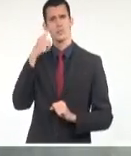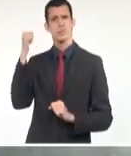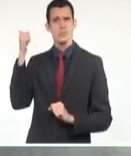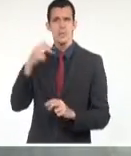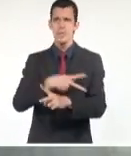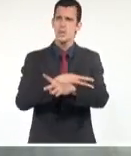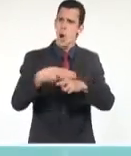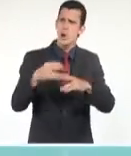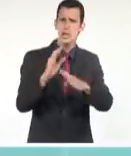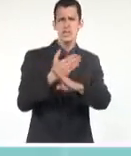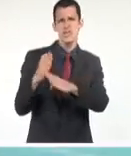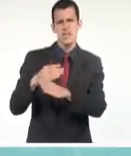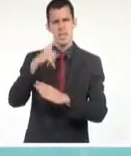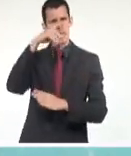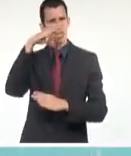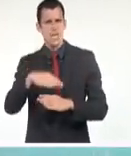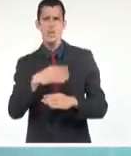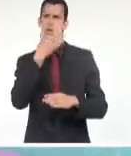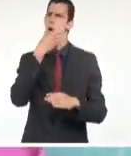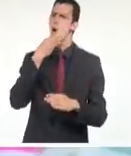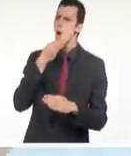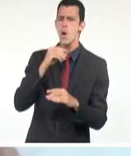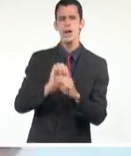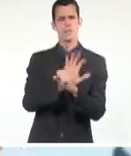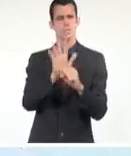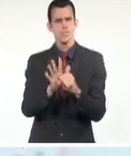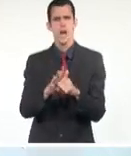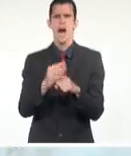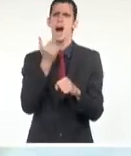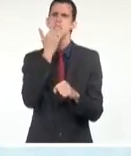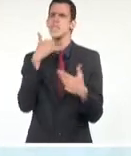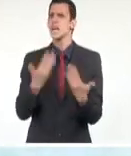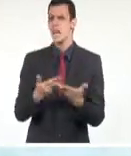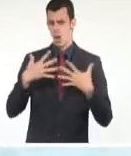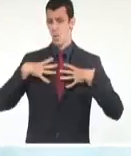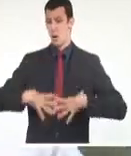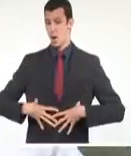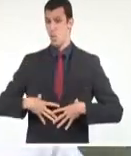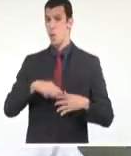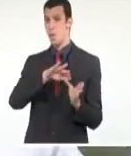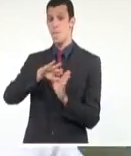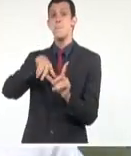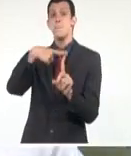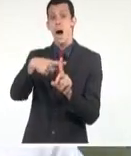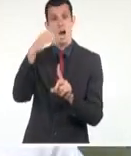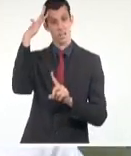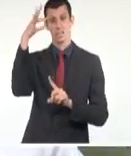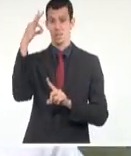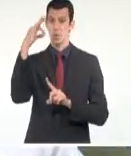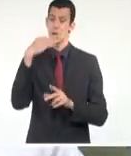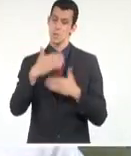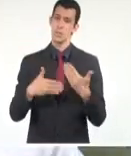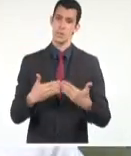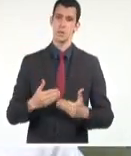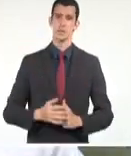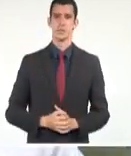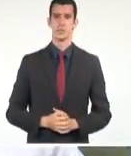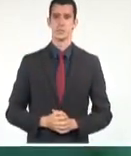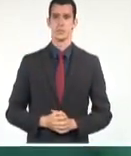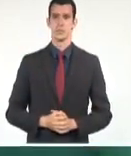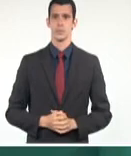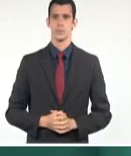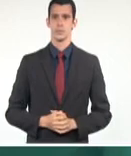adolescentes y el impacto físico y psicológico de la COVID en esas edades. Precisamente la incidencia de casos en edad